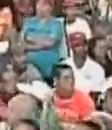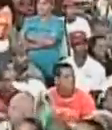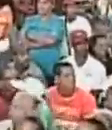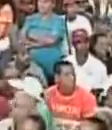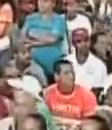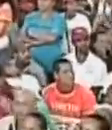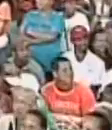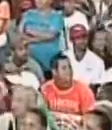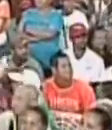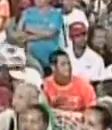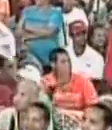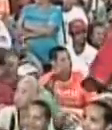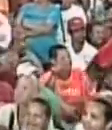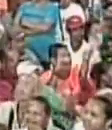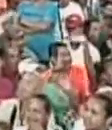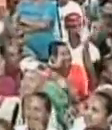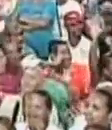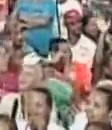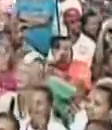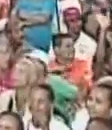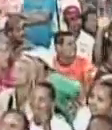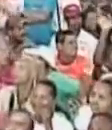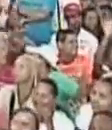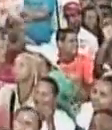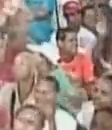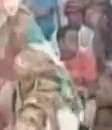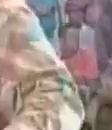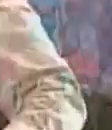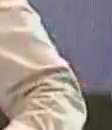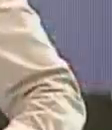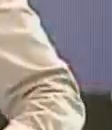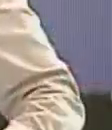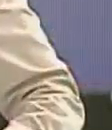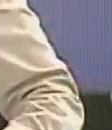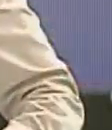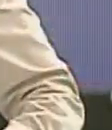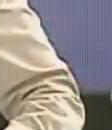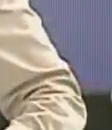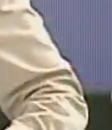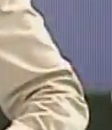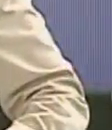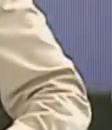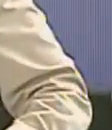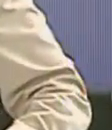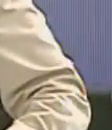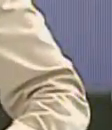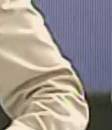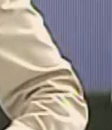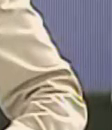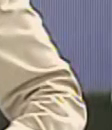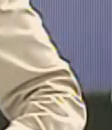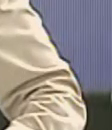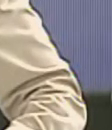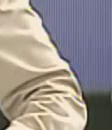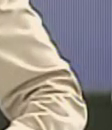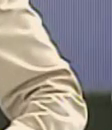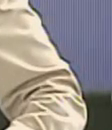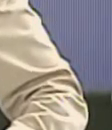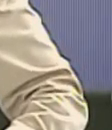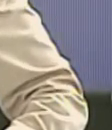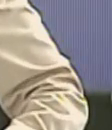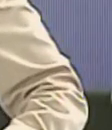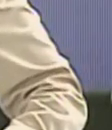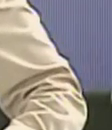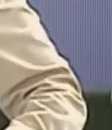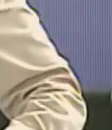Por eso yo lo dije y lo afirmo, la victoria en 18 gobernaciones con el